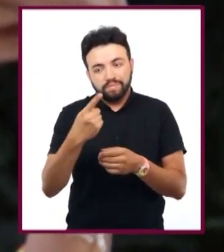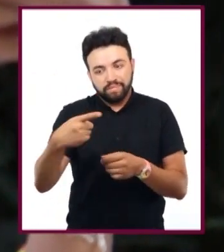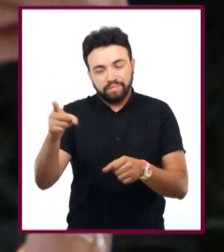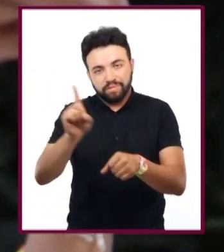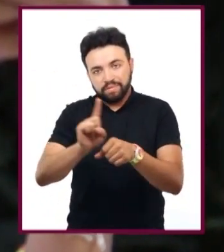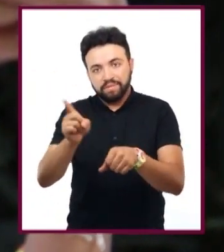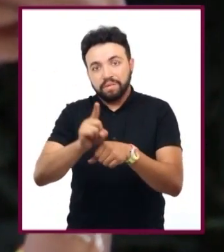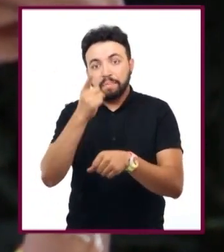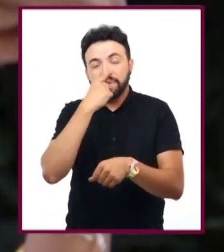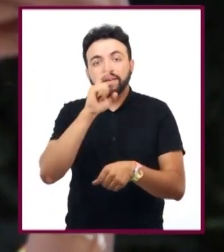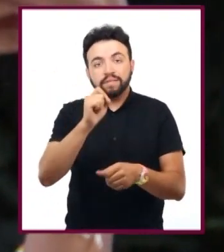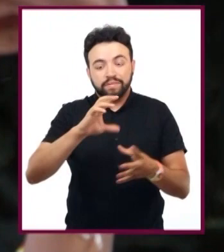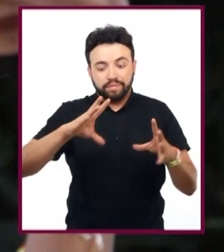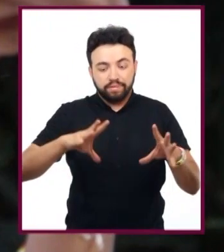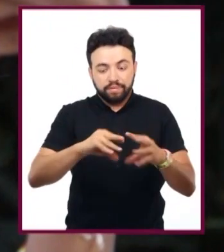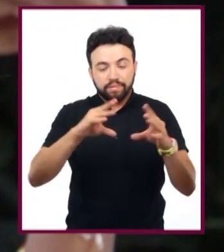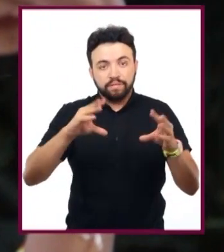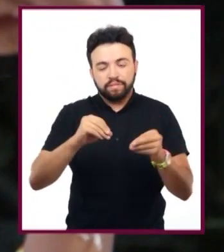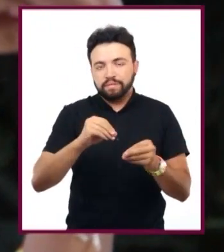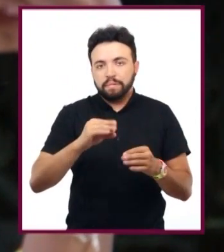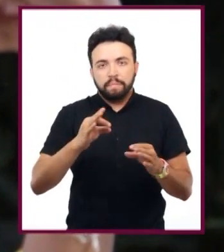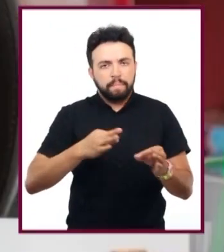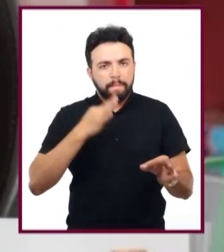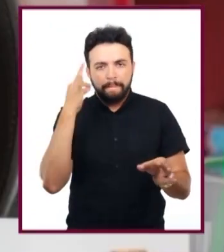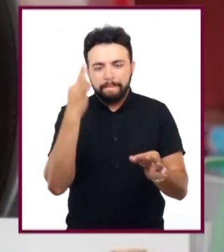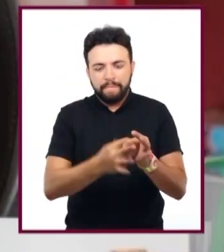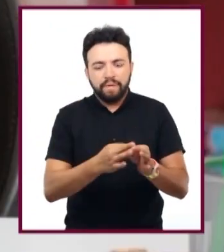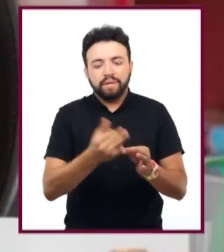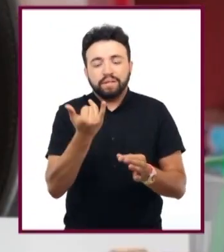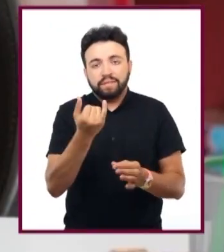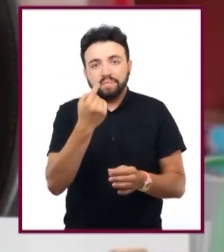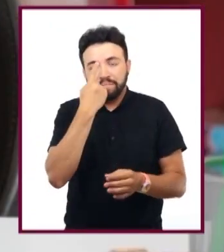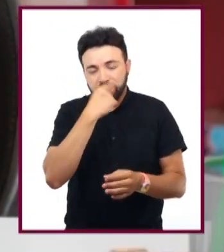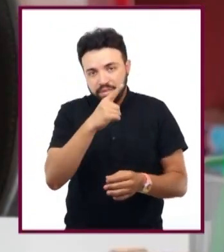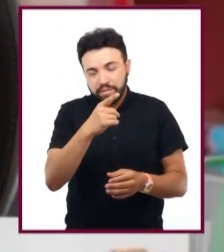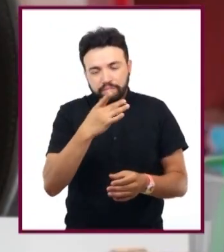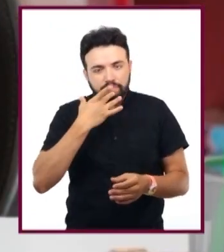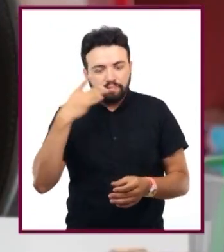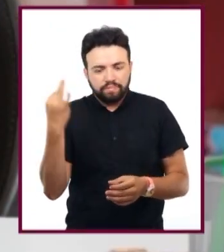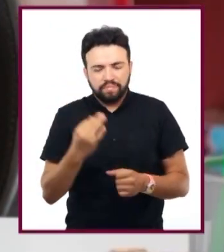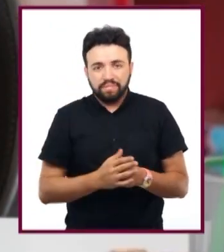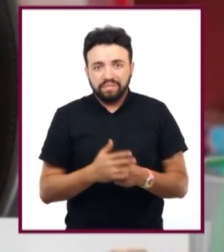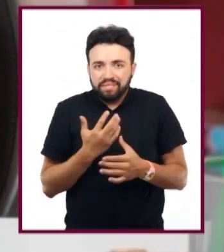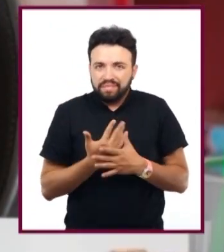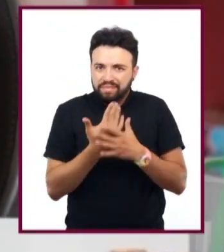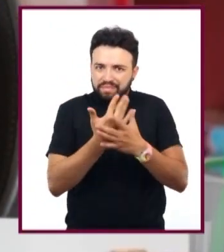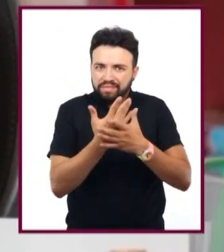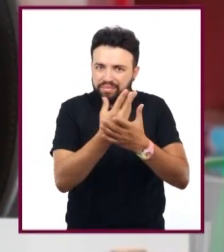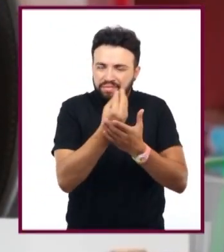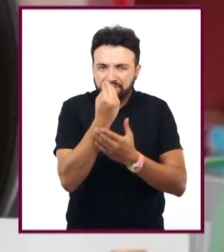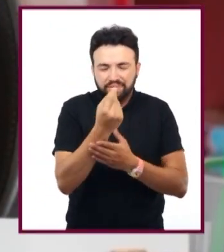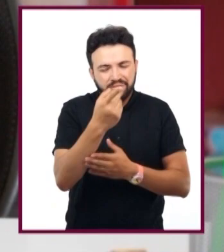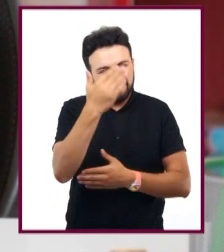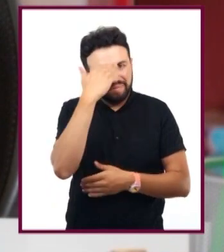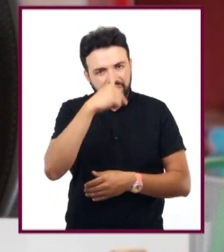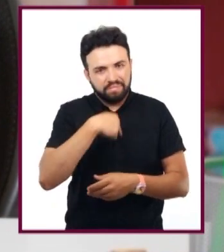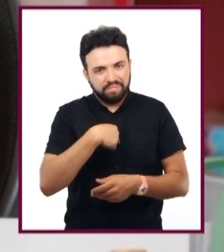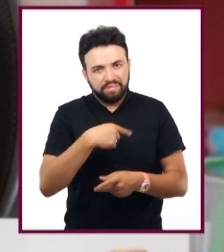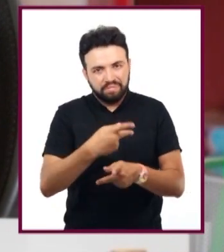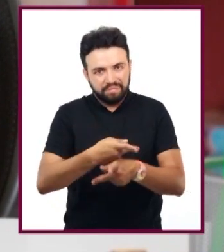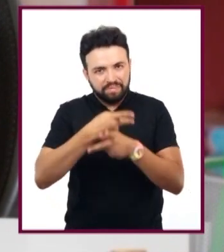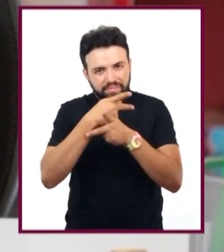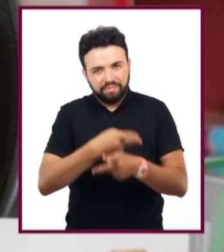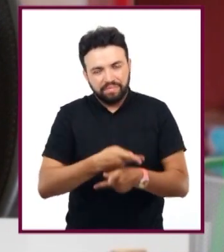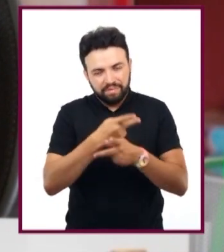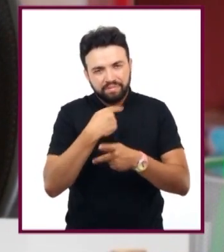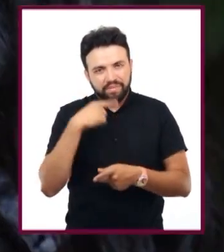que la masa esté perfecta y sepa delicioso. ¿Esperar por un pan? Ya sabes que la paciencia no es lo